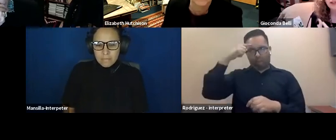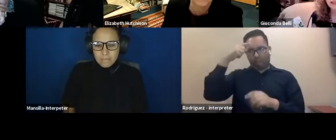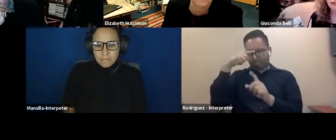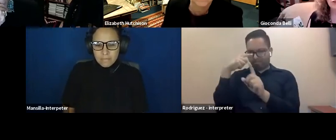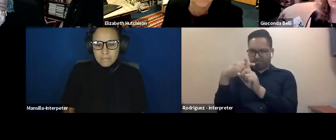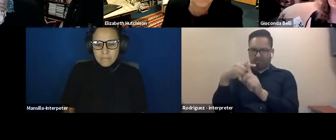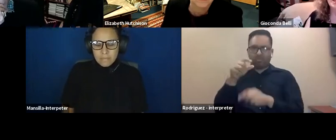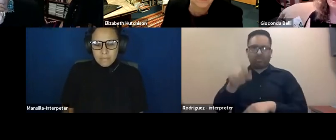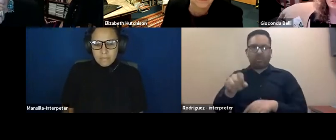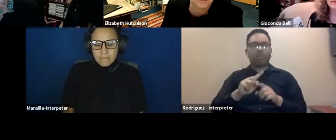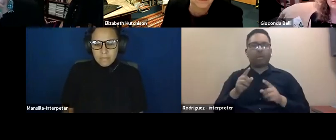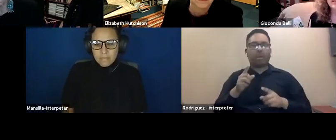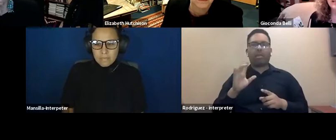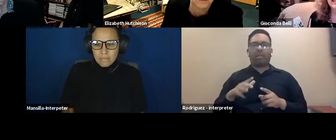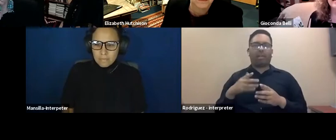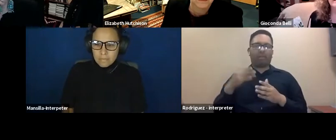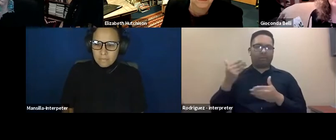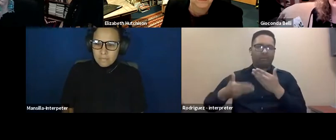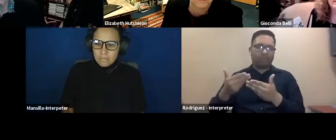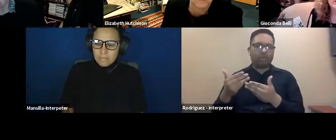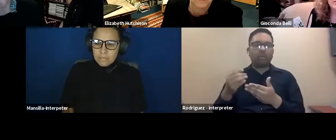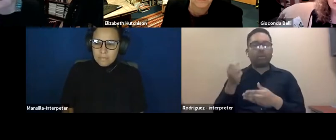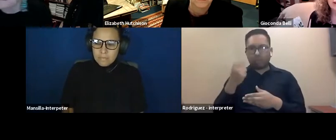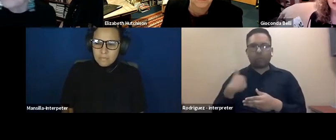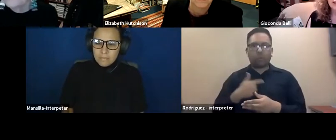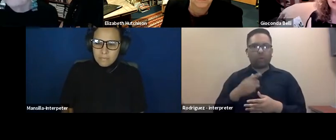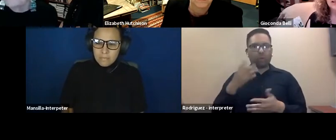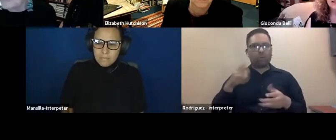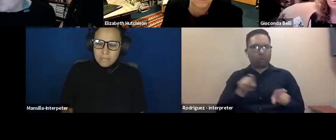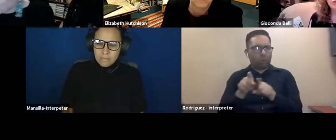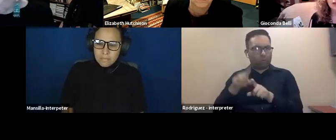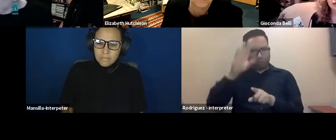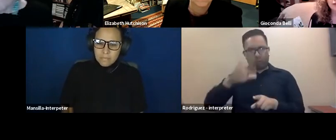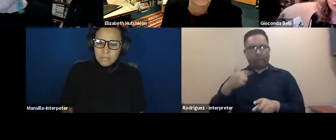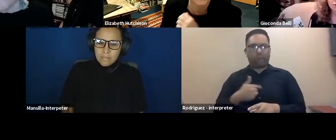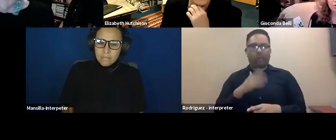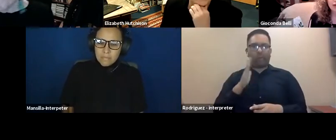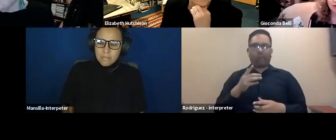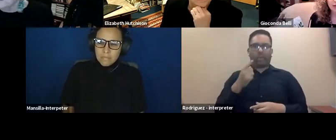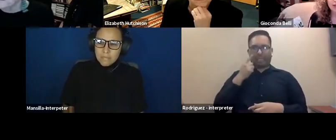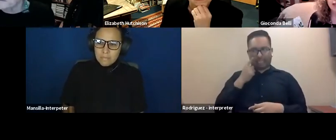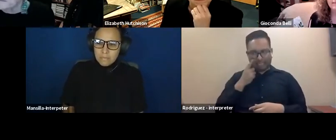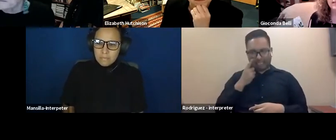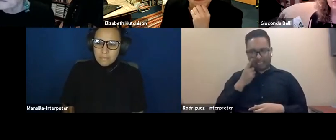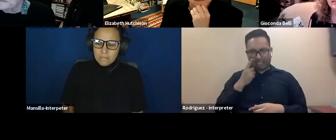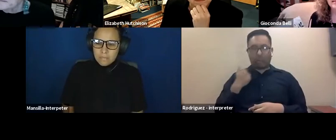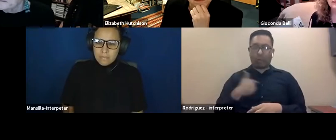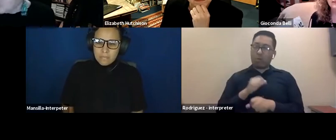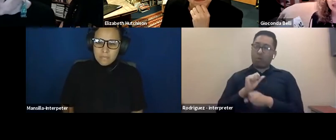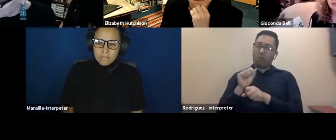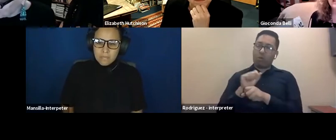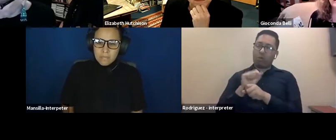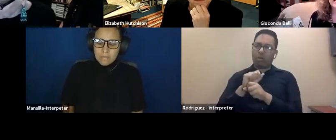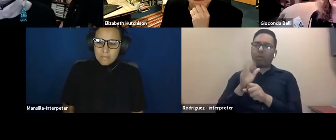vivido a través de estos procesos, digamos, es que sabemos que tal vez no vamos a ver el resultado de nuestros sueños y empezamos a